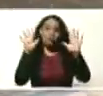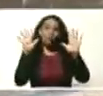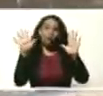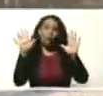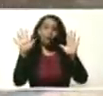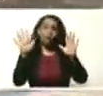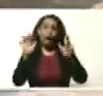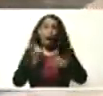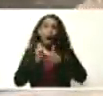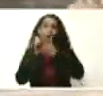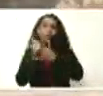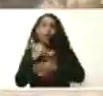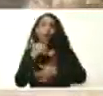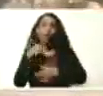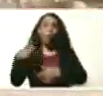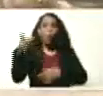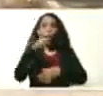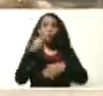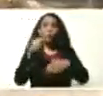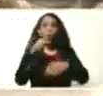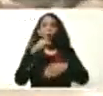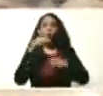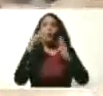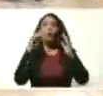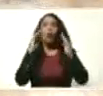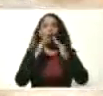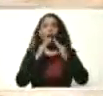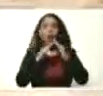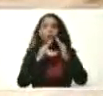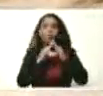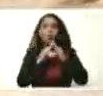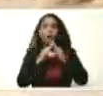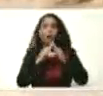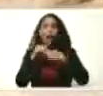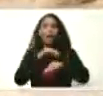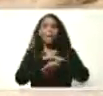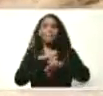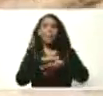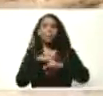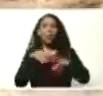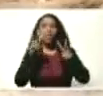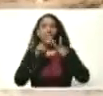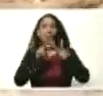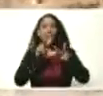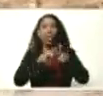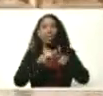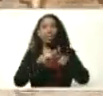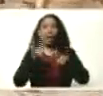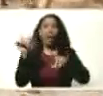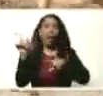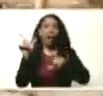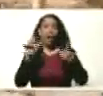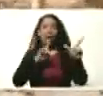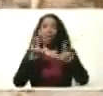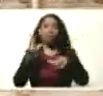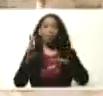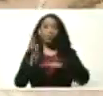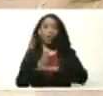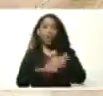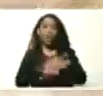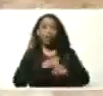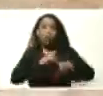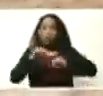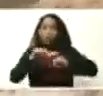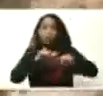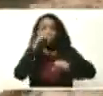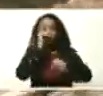ya el ministro Villarruel, siguiendo sus instrucciones, está montado sobre las viviendas que se van a terminar aquí